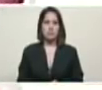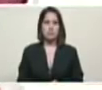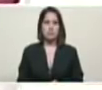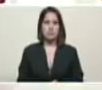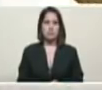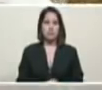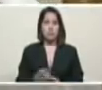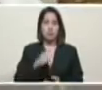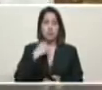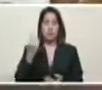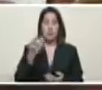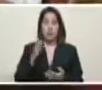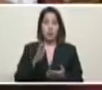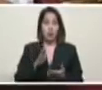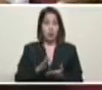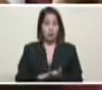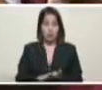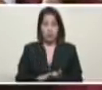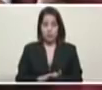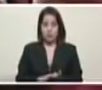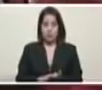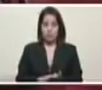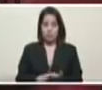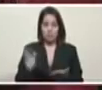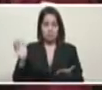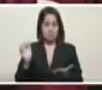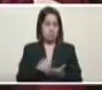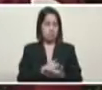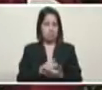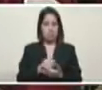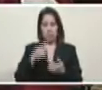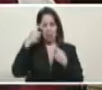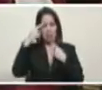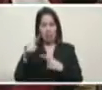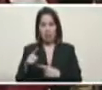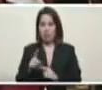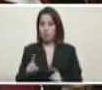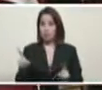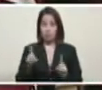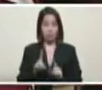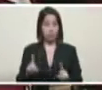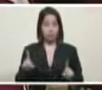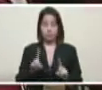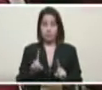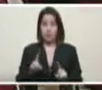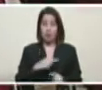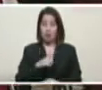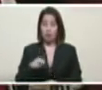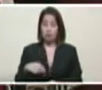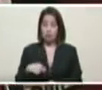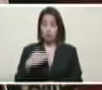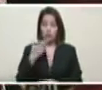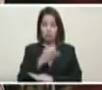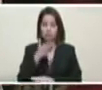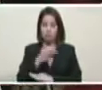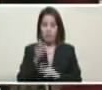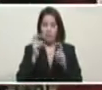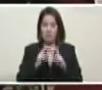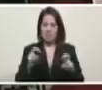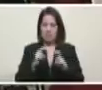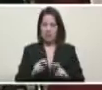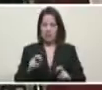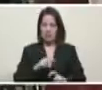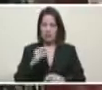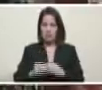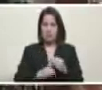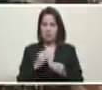Esa muerte no va a quedar en vano, mi comandante jefe. Como le acabo de decir, se va a hacer justicia.